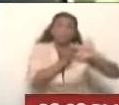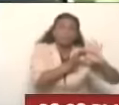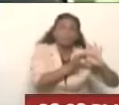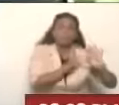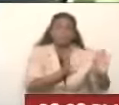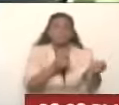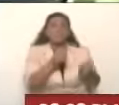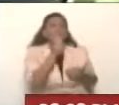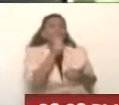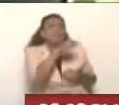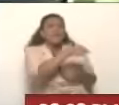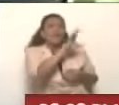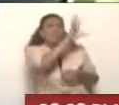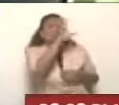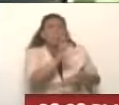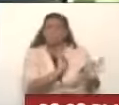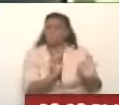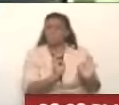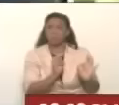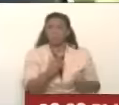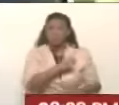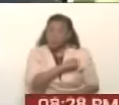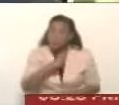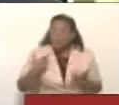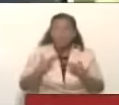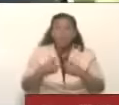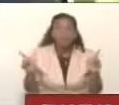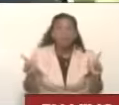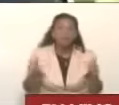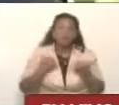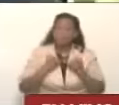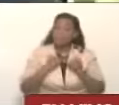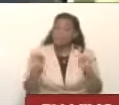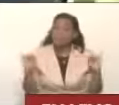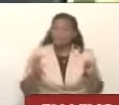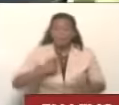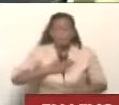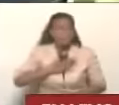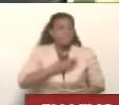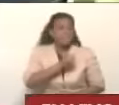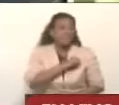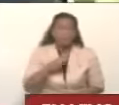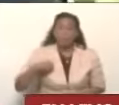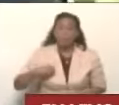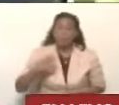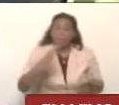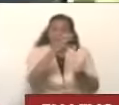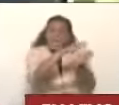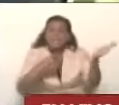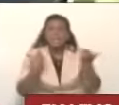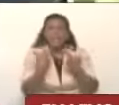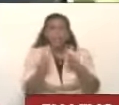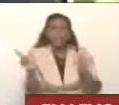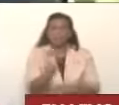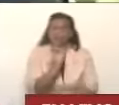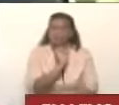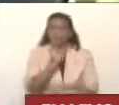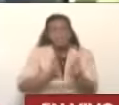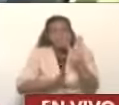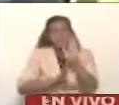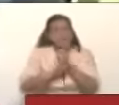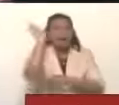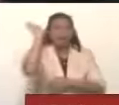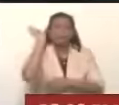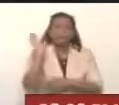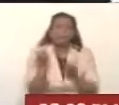tomar en cuenta quién gobierna ya. Somos libres, independientes, soberanos, y nadie nos los va a quitar. Y vamos a la prosperidad, a